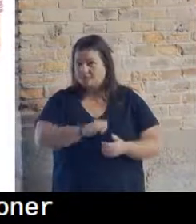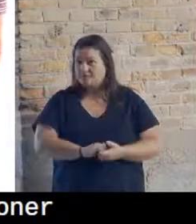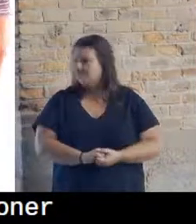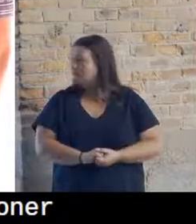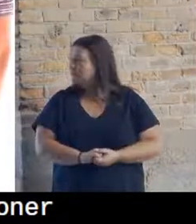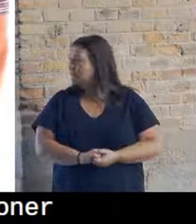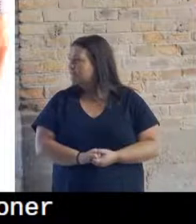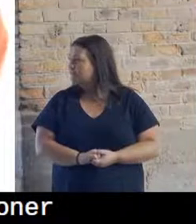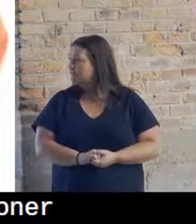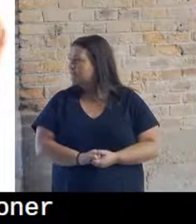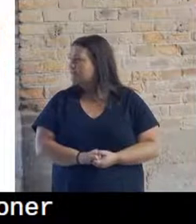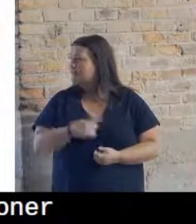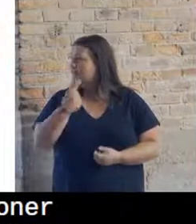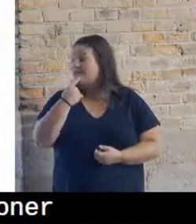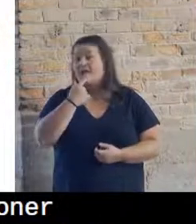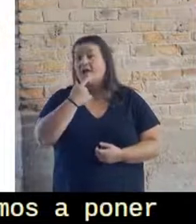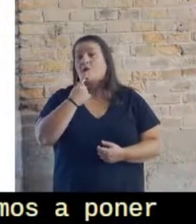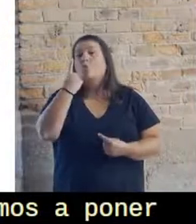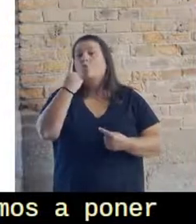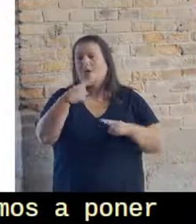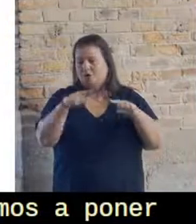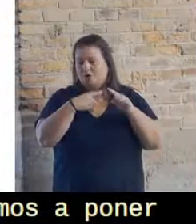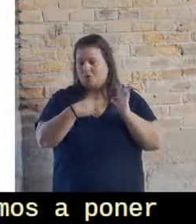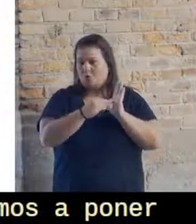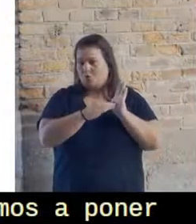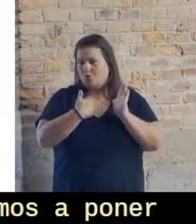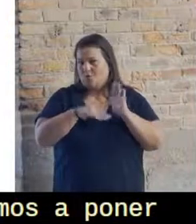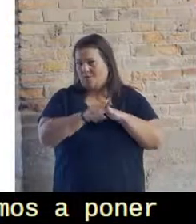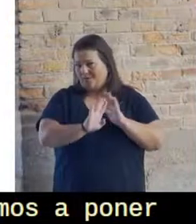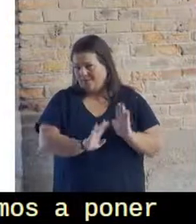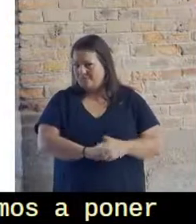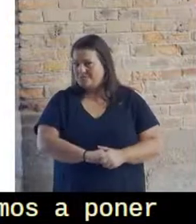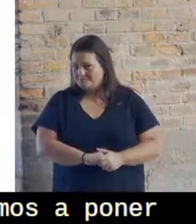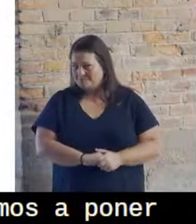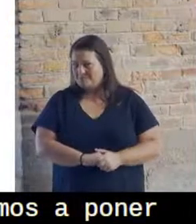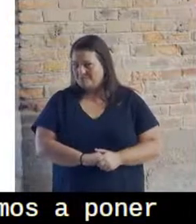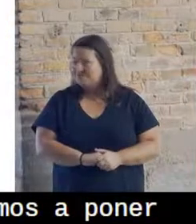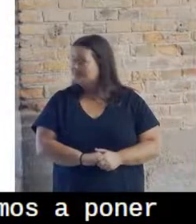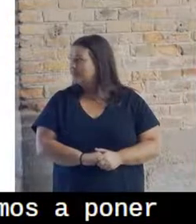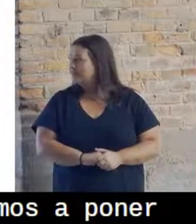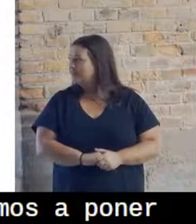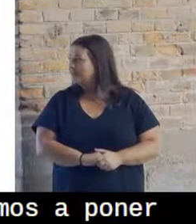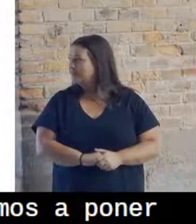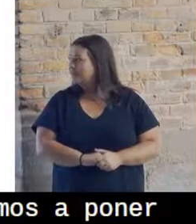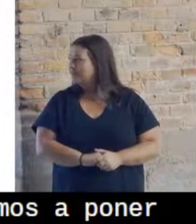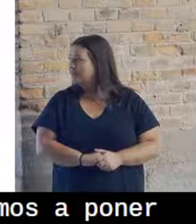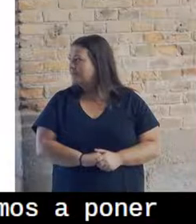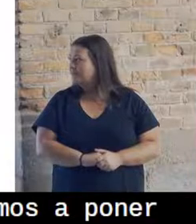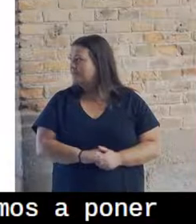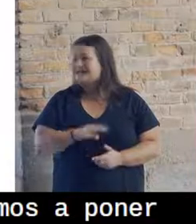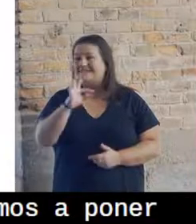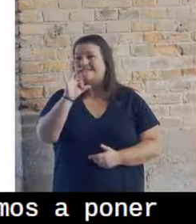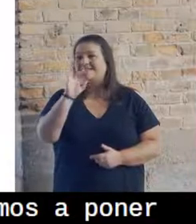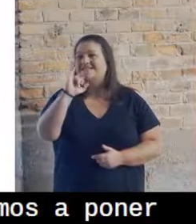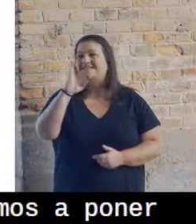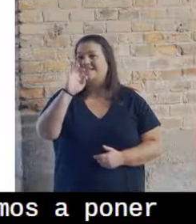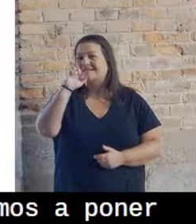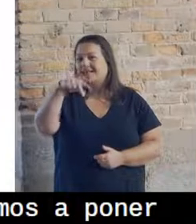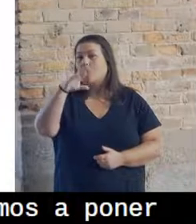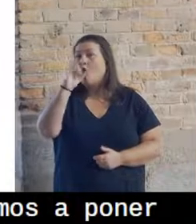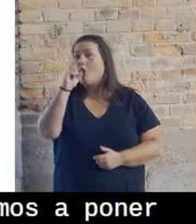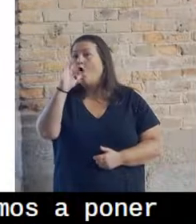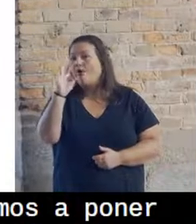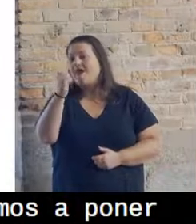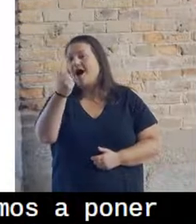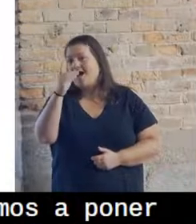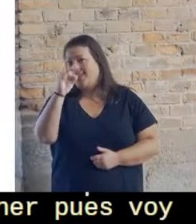quiera vamos a poner algo que ya tenía por aquí s tengos a Down voy a poner